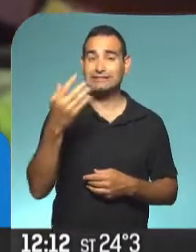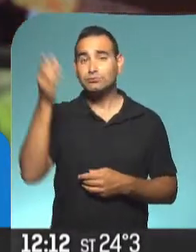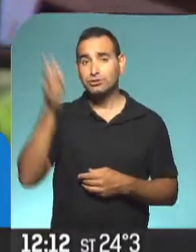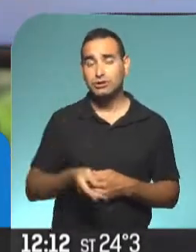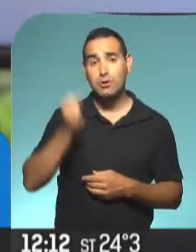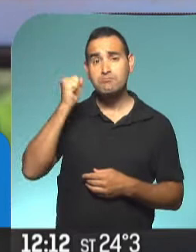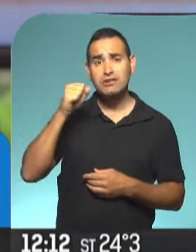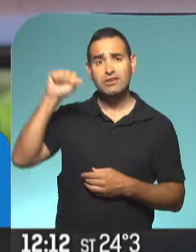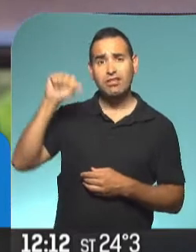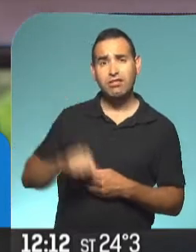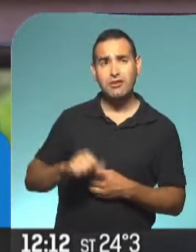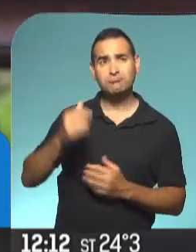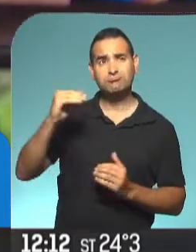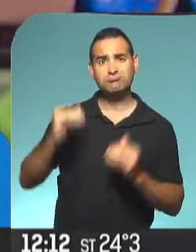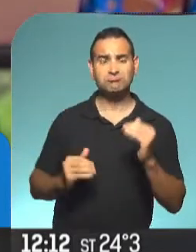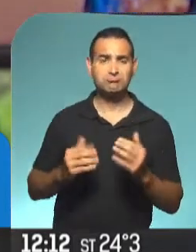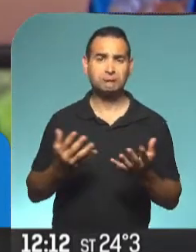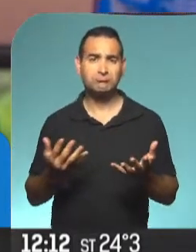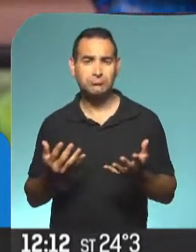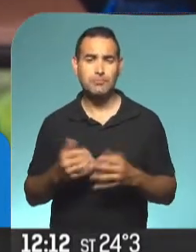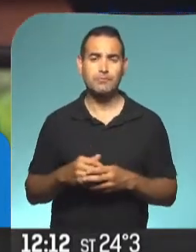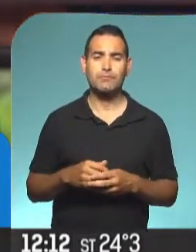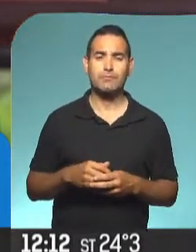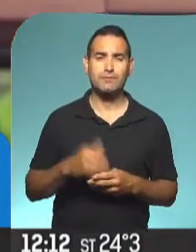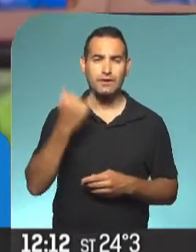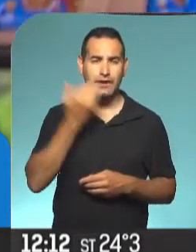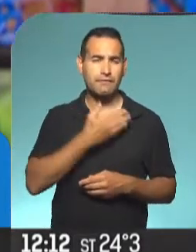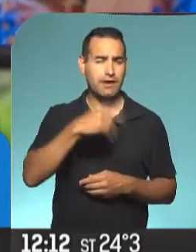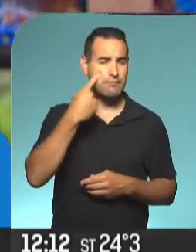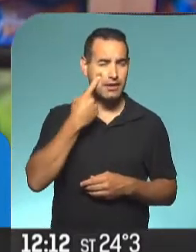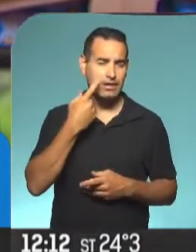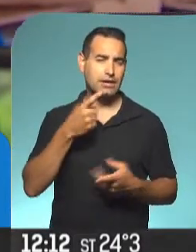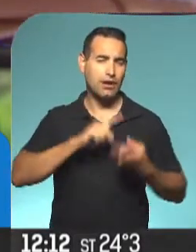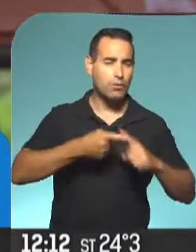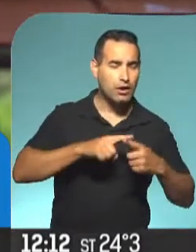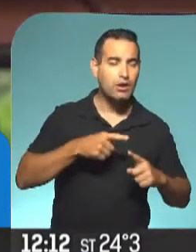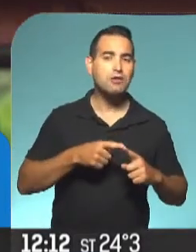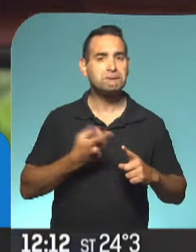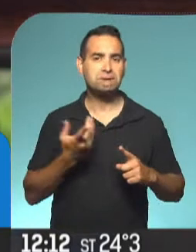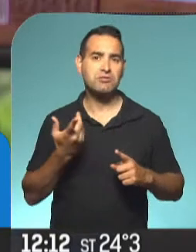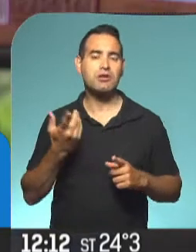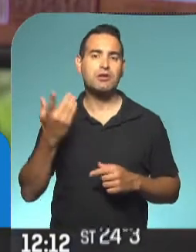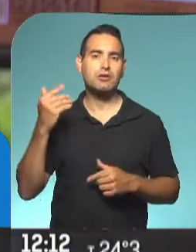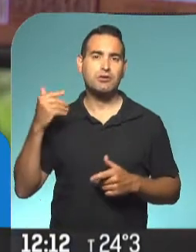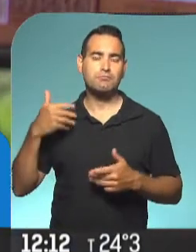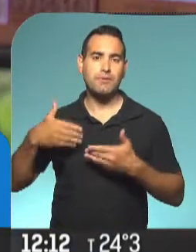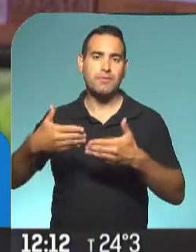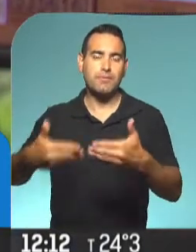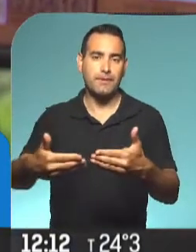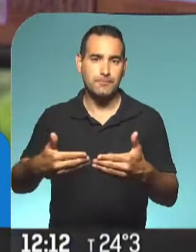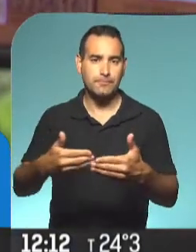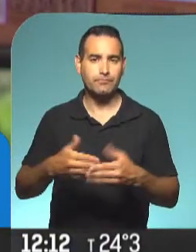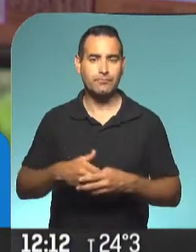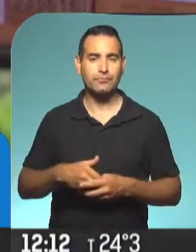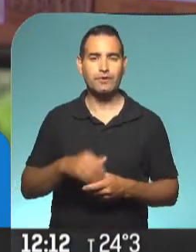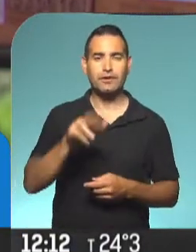a un ritmo, quizás para bajar la brecha cambiaria, cercana a un acuerdo con el Fondo Monetario Internacional, venía siendo un ritmo que se venía acelerando los últimos meses,